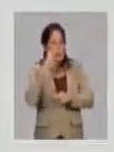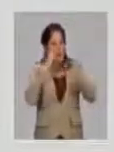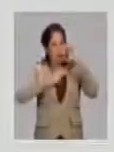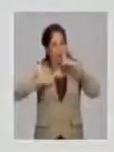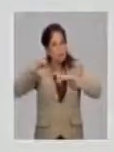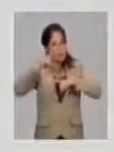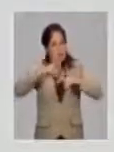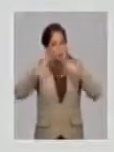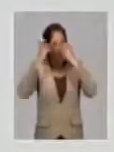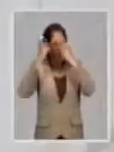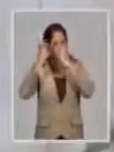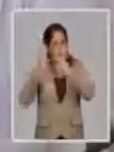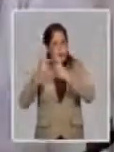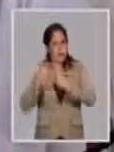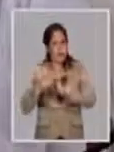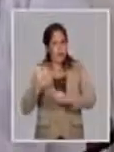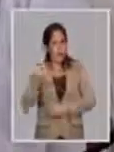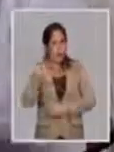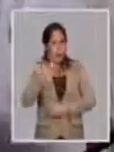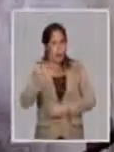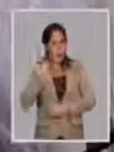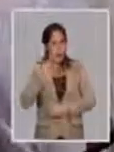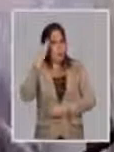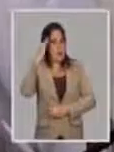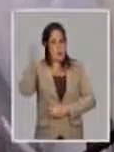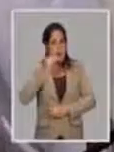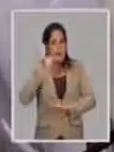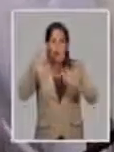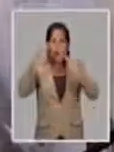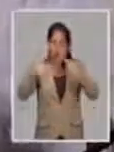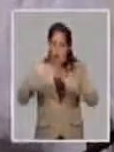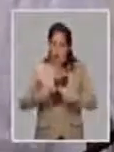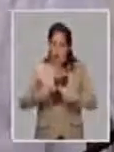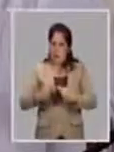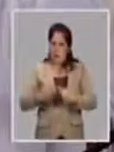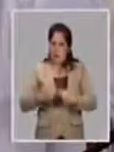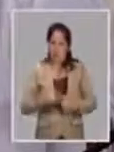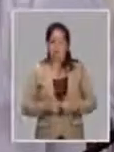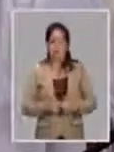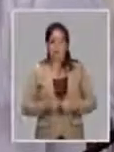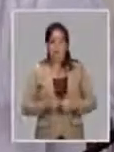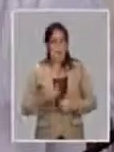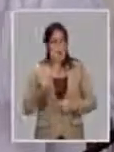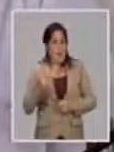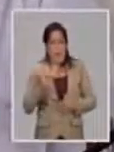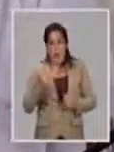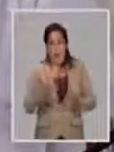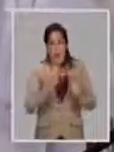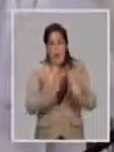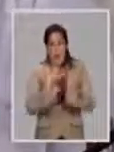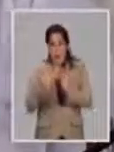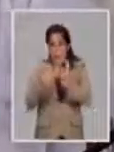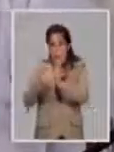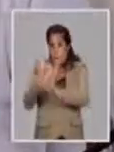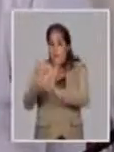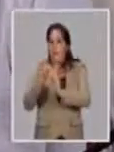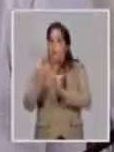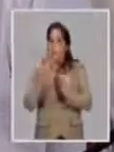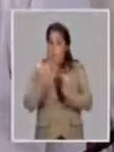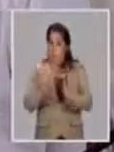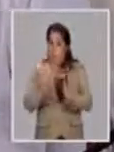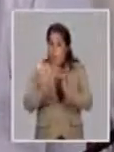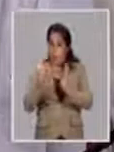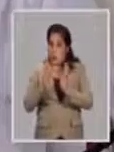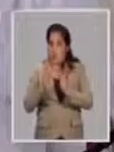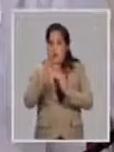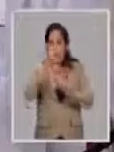hecho todos estos análisis que nos han permitido o nos permitieron tomar una decisión, también adelantando etapas, y pasar a proponer el